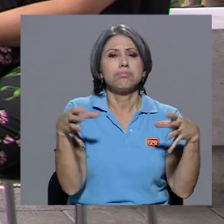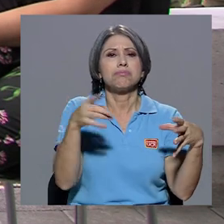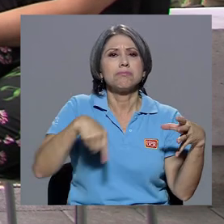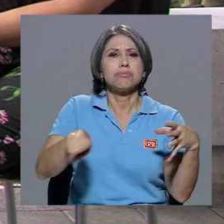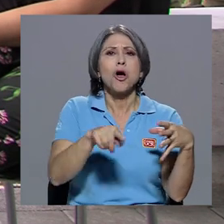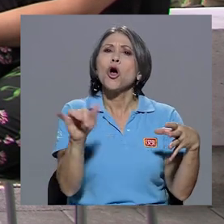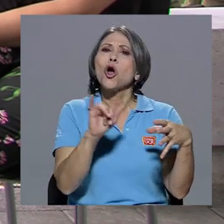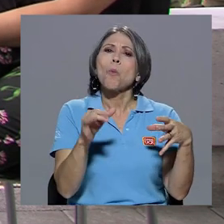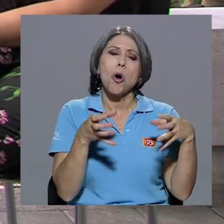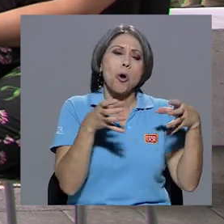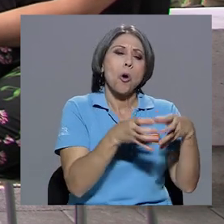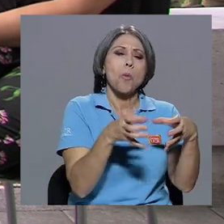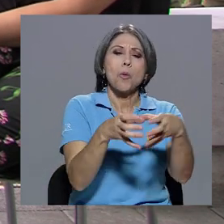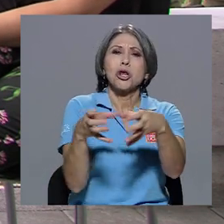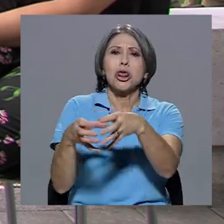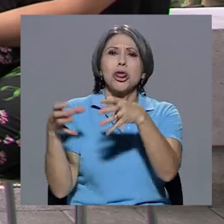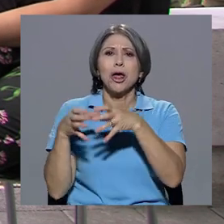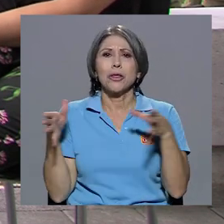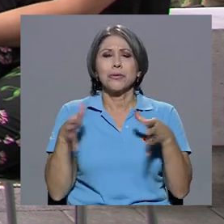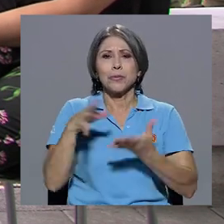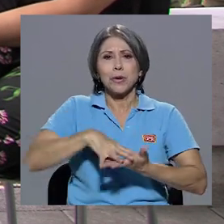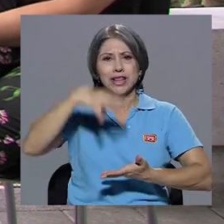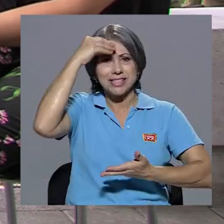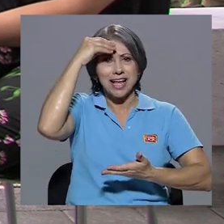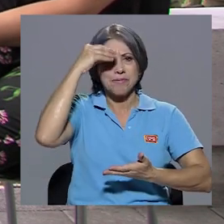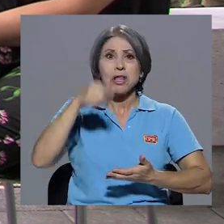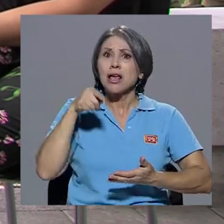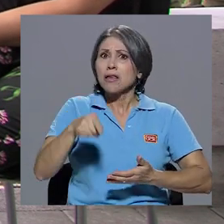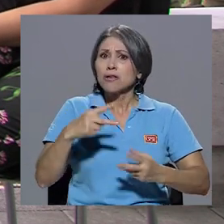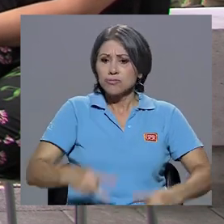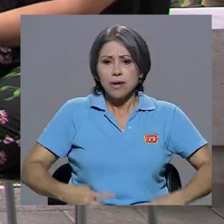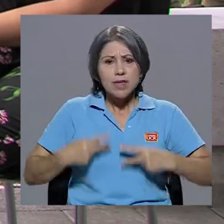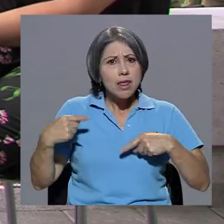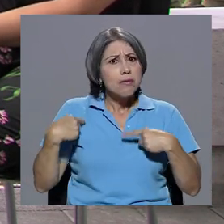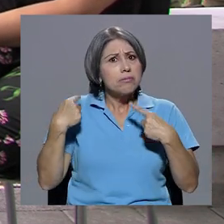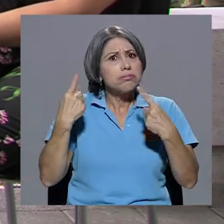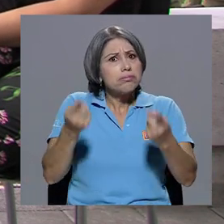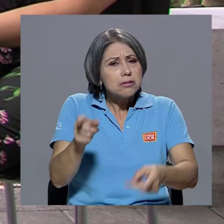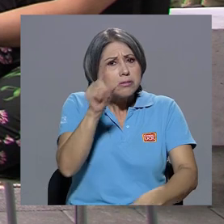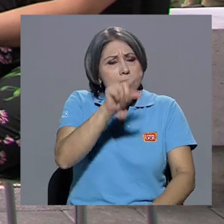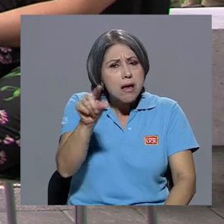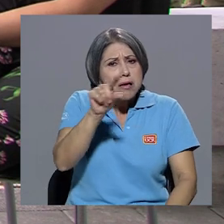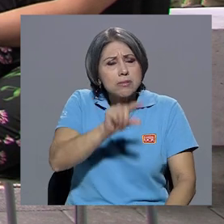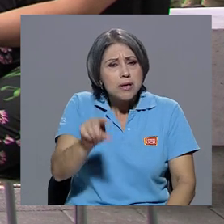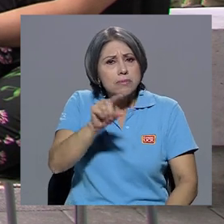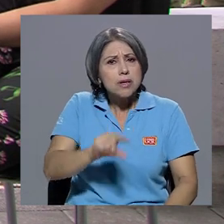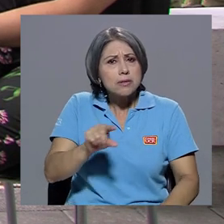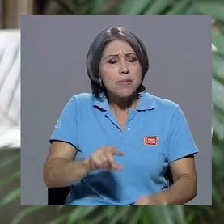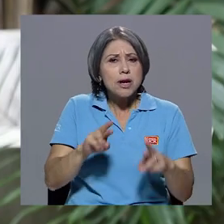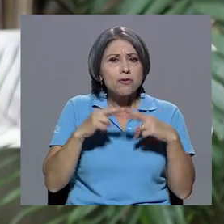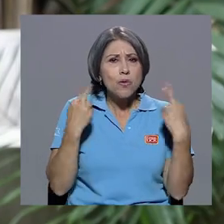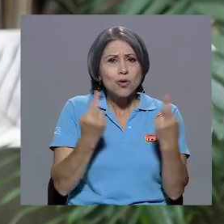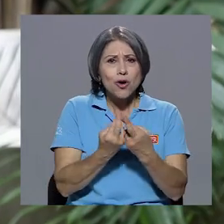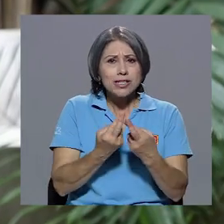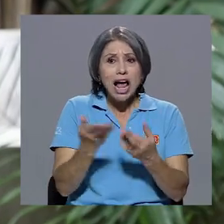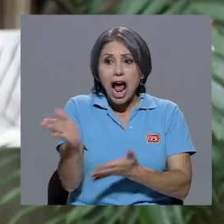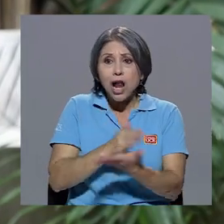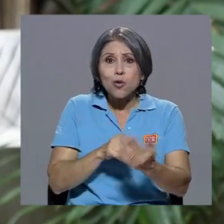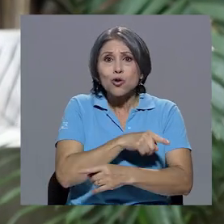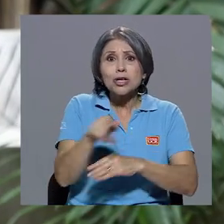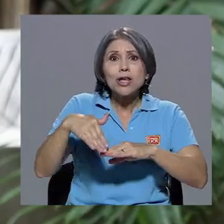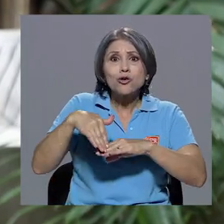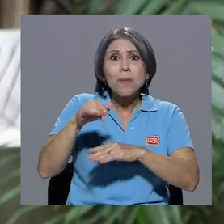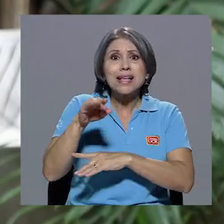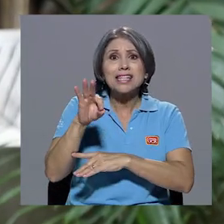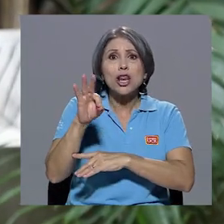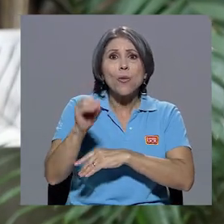en común. Son como pequeñas comunidades de aprendizaje. Y ellas se acompañan a lo largo de la vida, semanalmente, con reuniones. Y, por ejemplo, algunas pasan más de 90